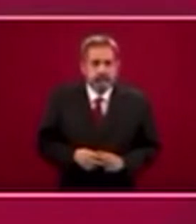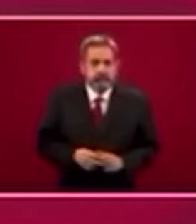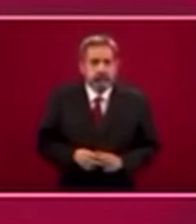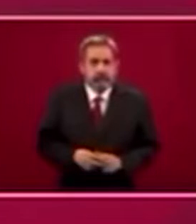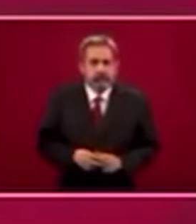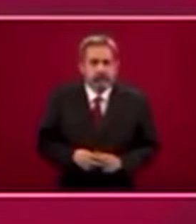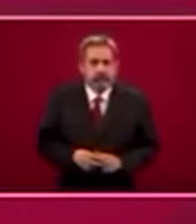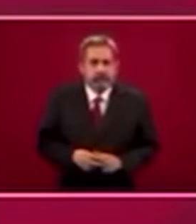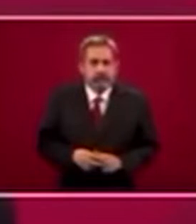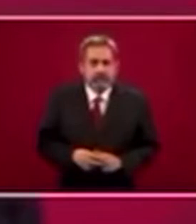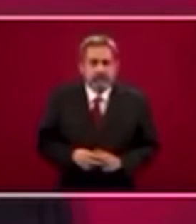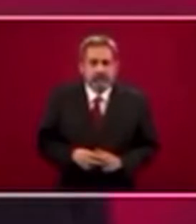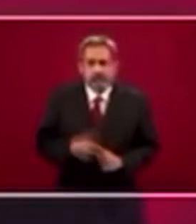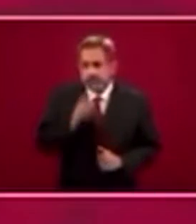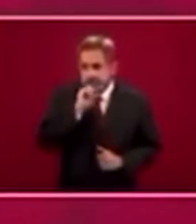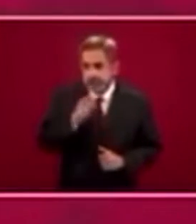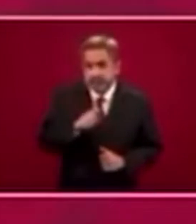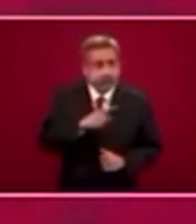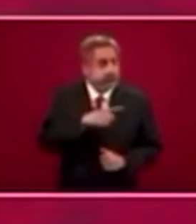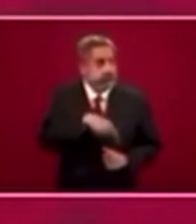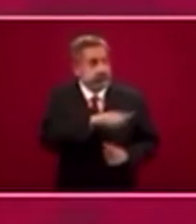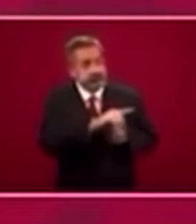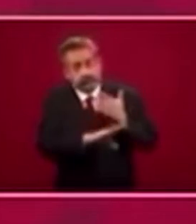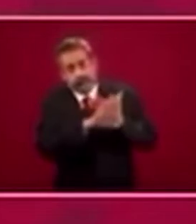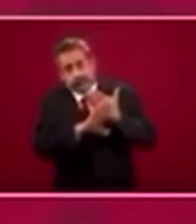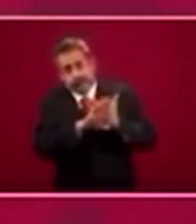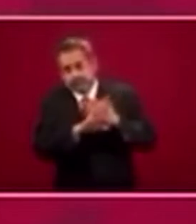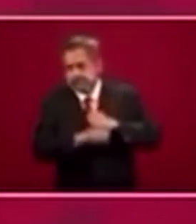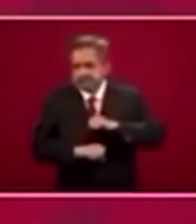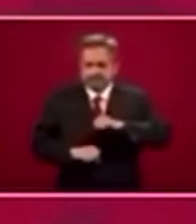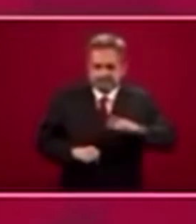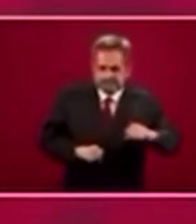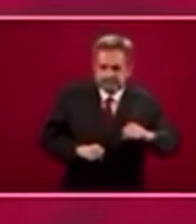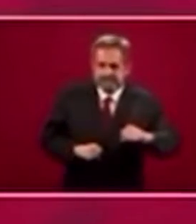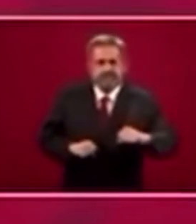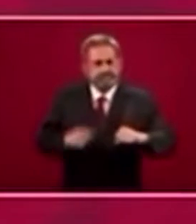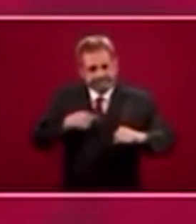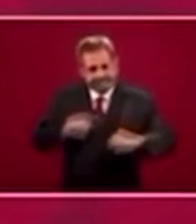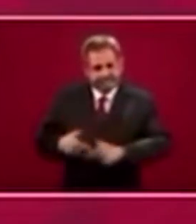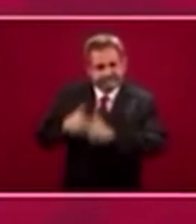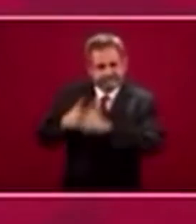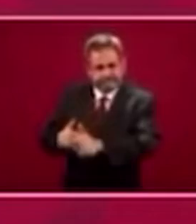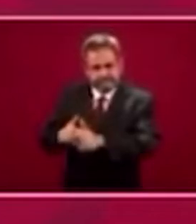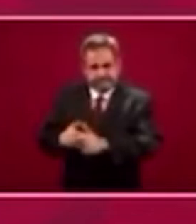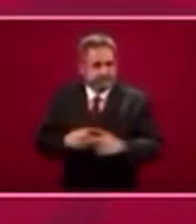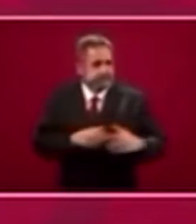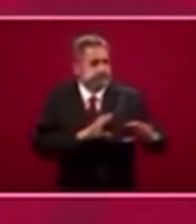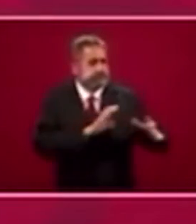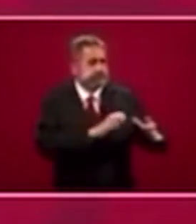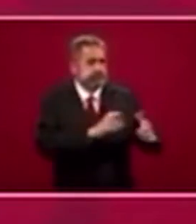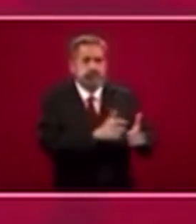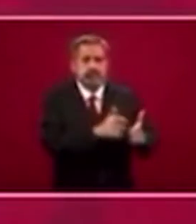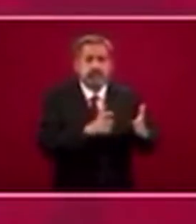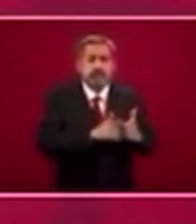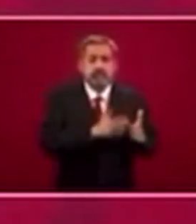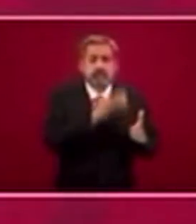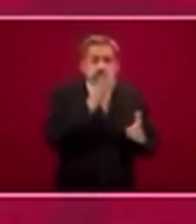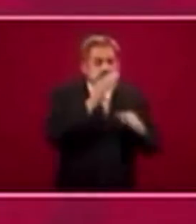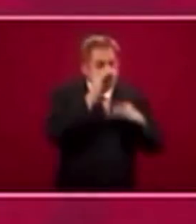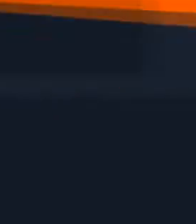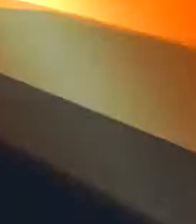los ataques las lanzadas del conservadurismo que son muy